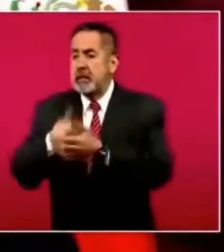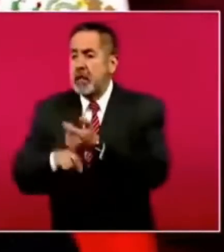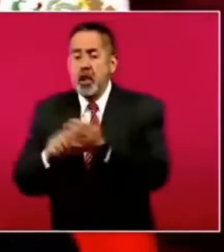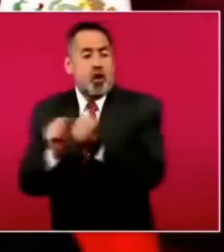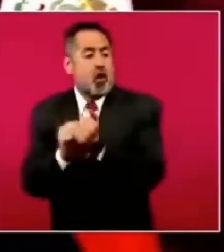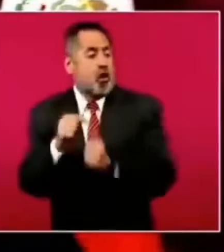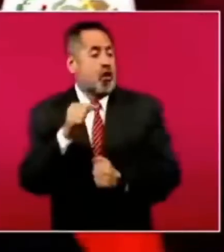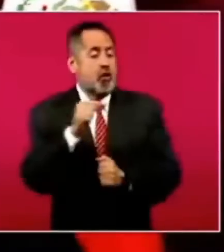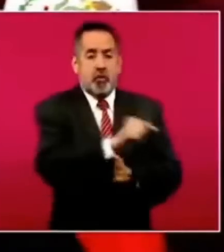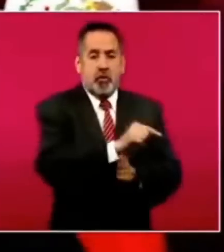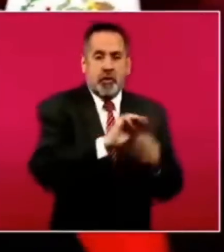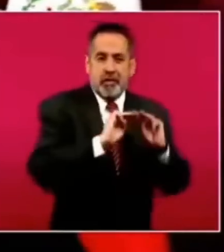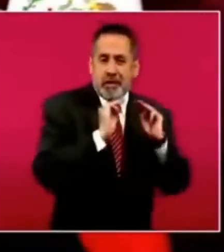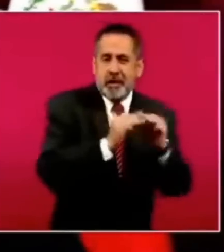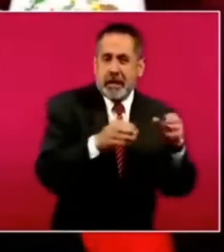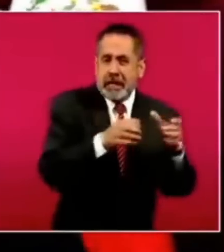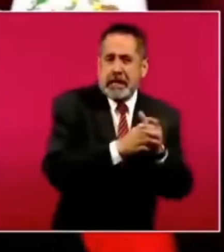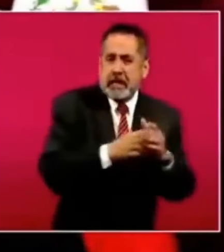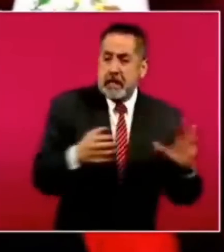la delincuencia,